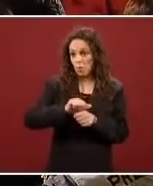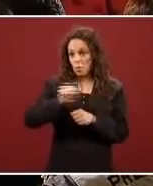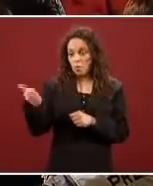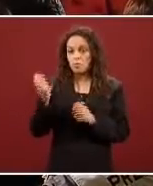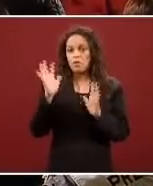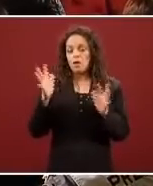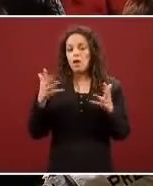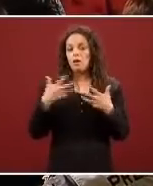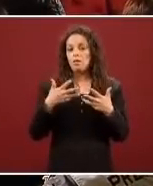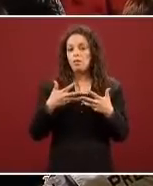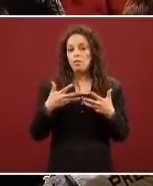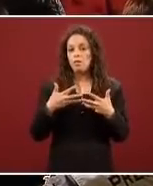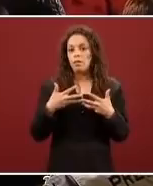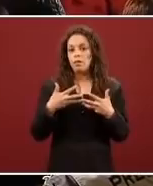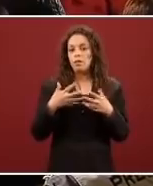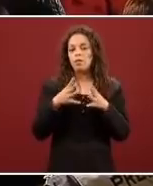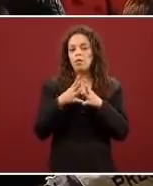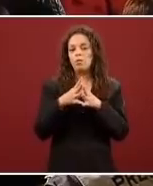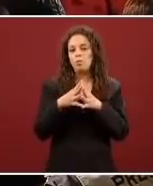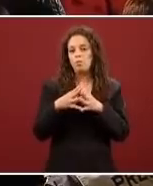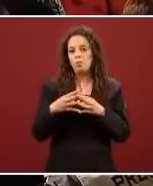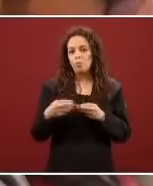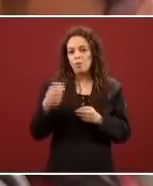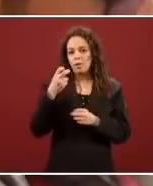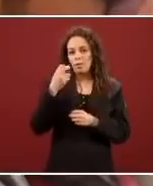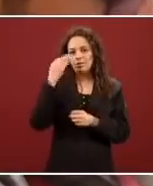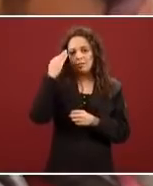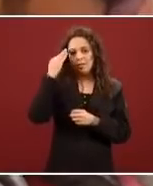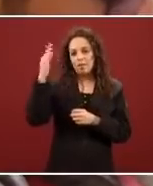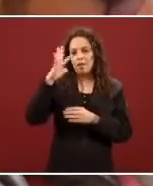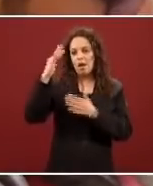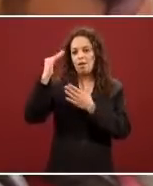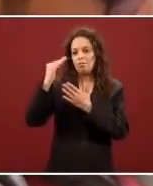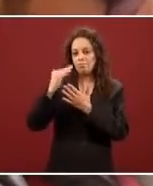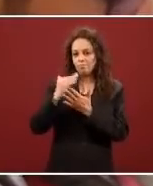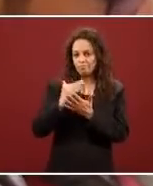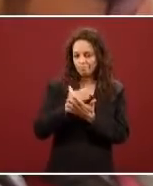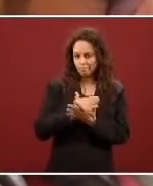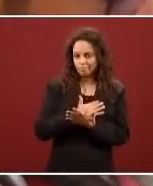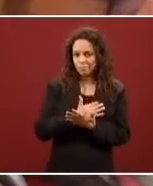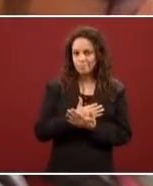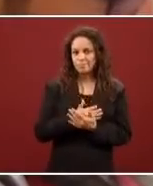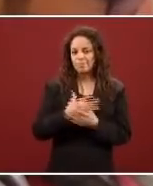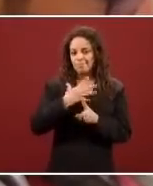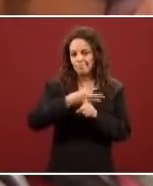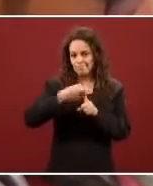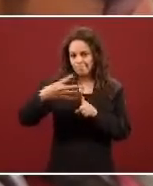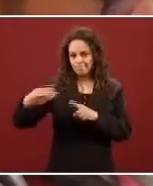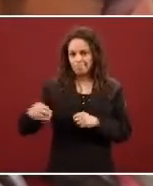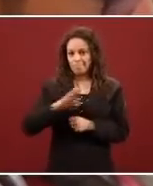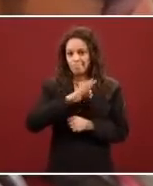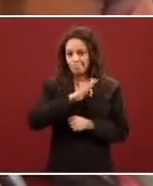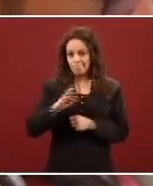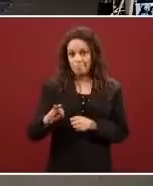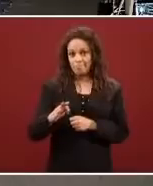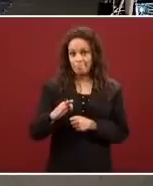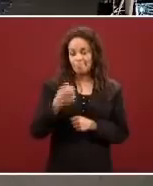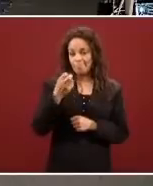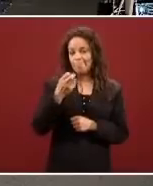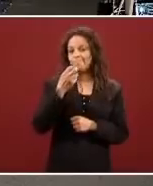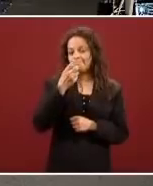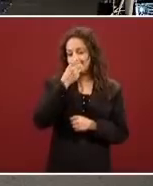ya pasando este tiempo del descenso? Si me pudieran decir esto.